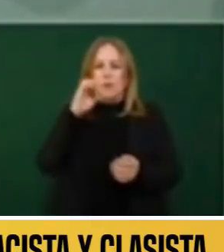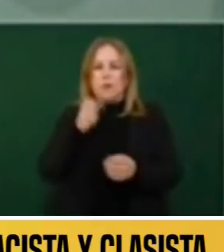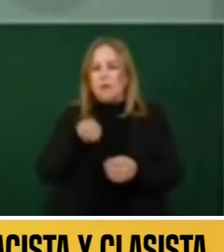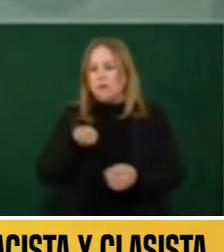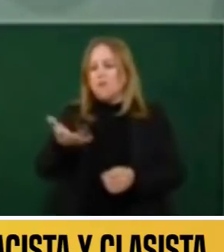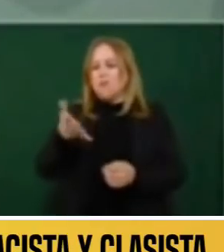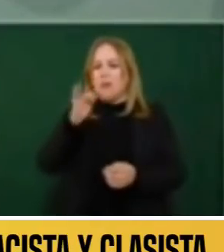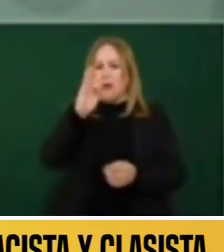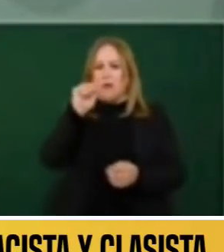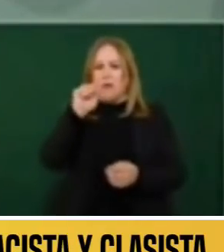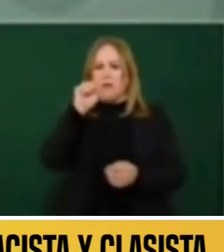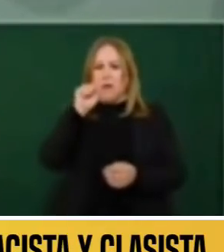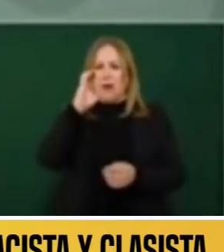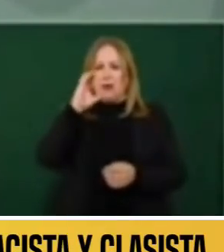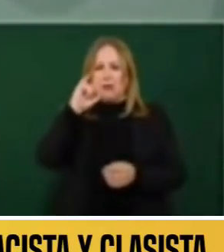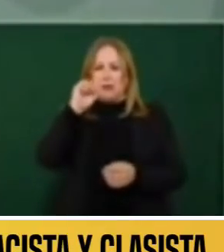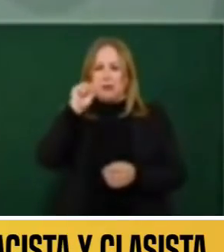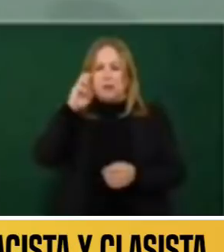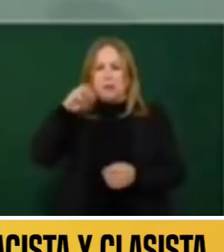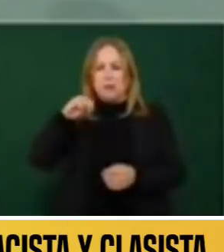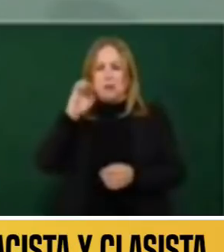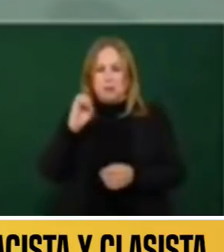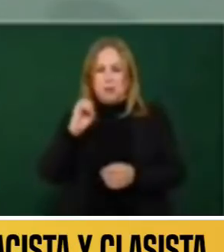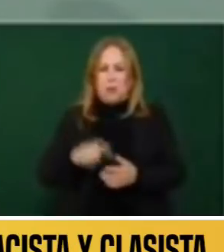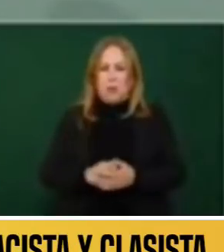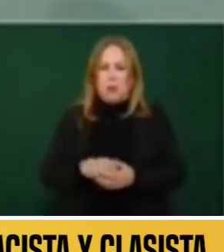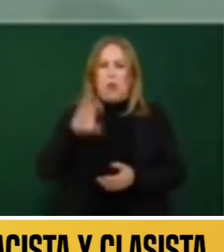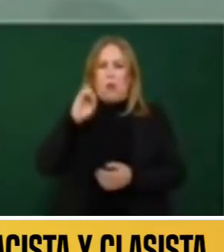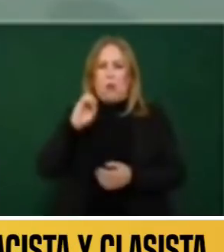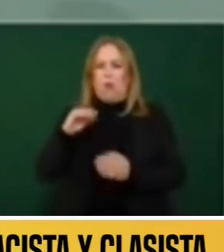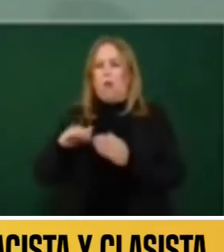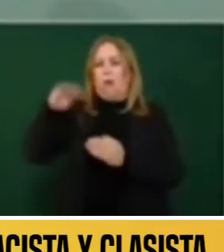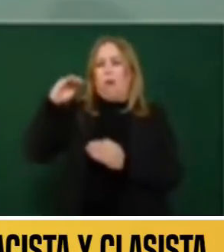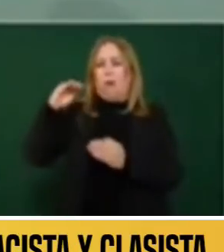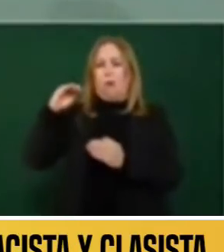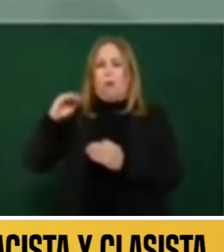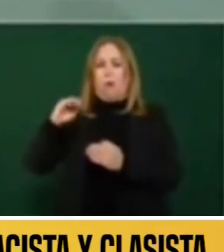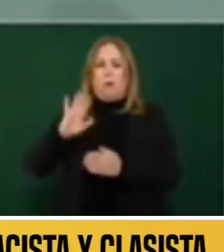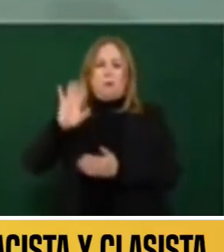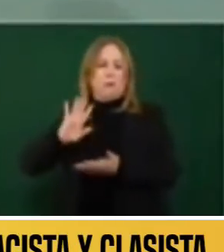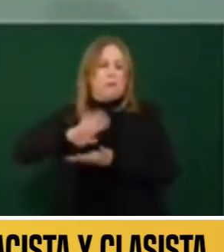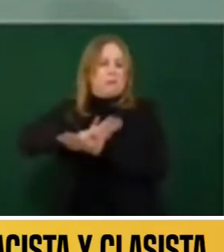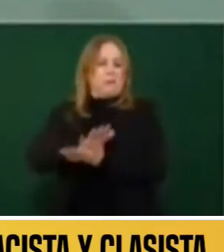fascismo, racismo, clasismo,